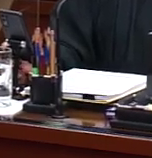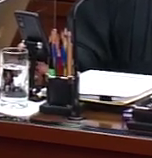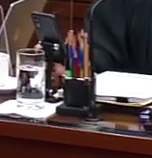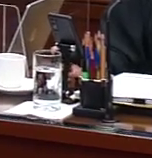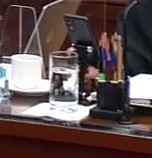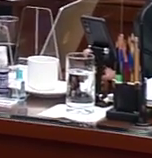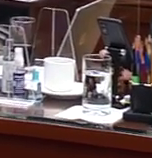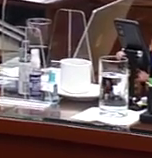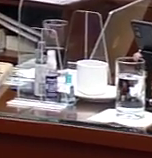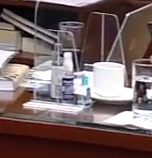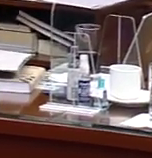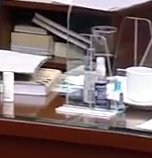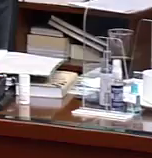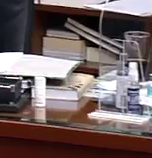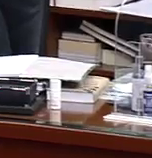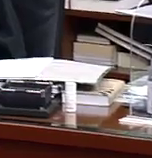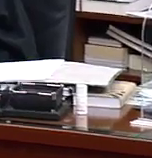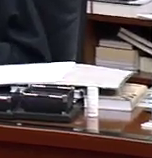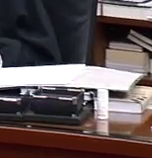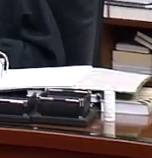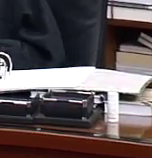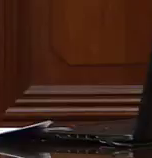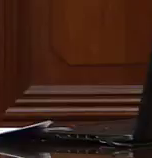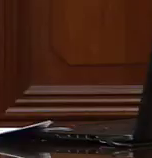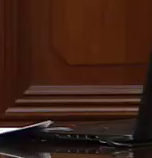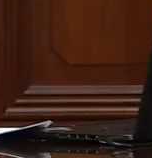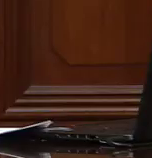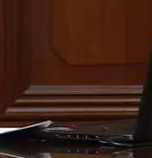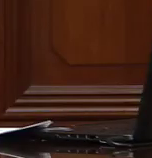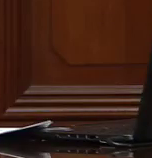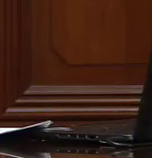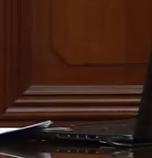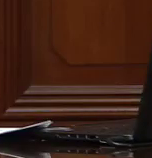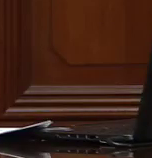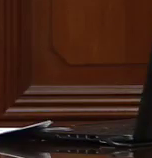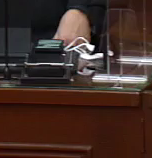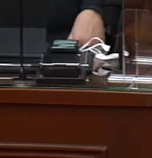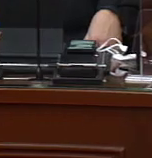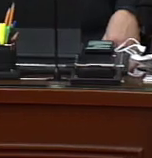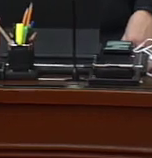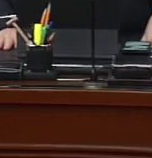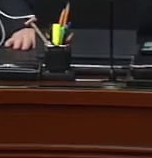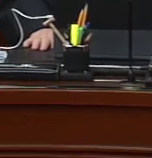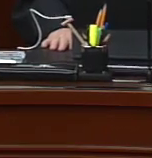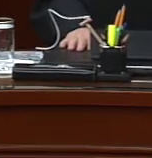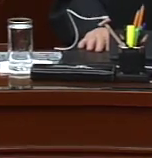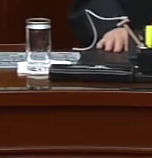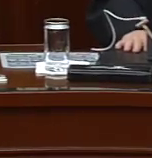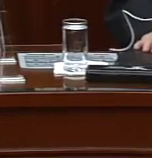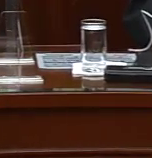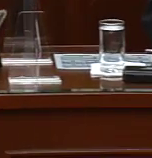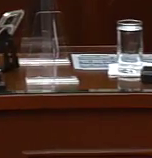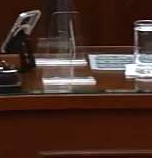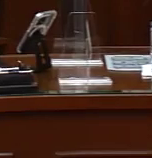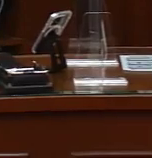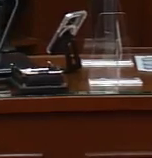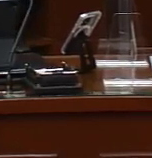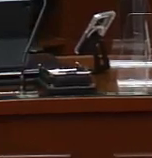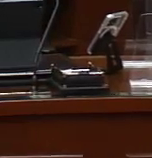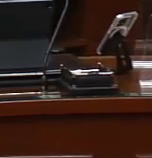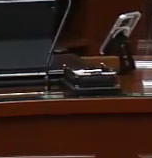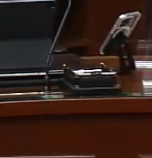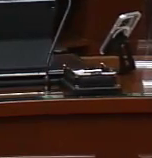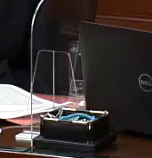ese régimen de autorizaciones dificulta el cumplimiento de las obligaciones de transparencia de las autoridades y le resta eficacia